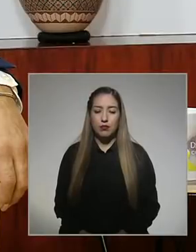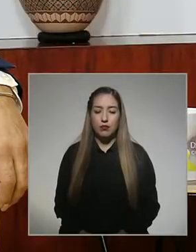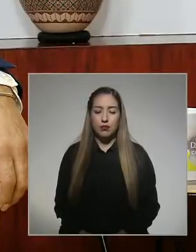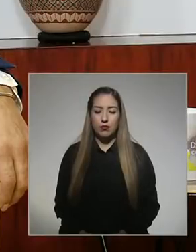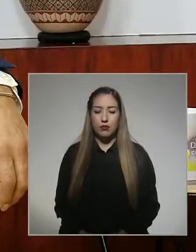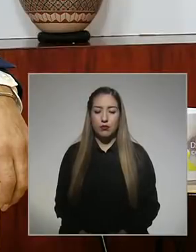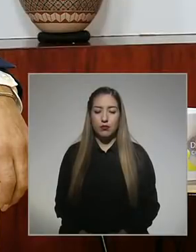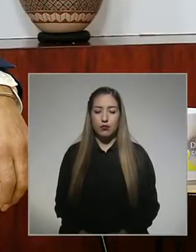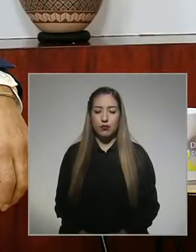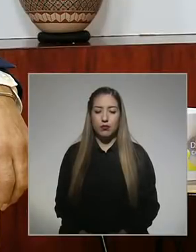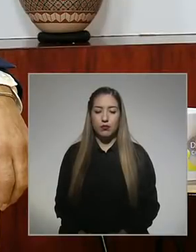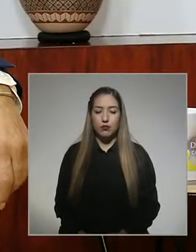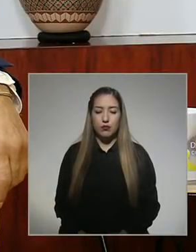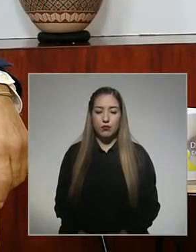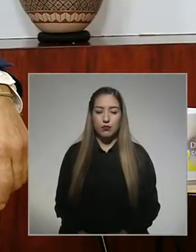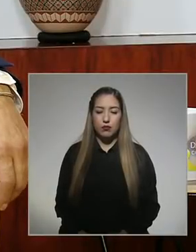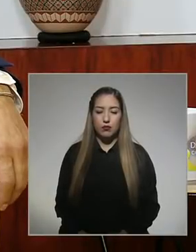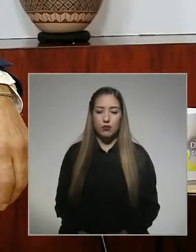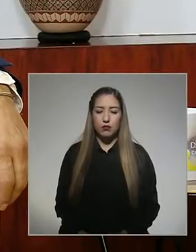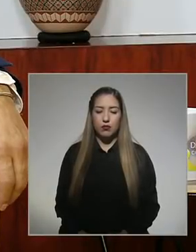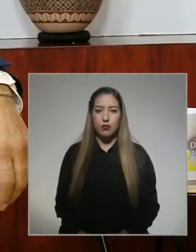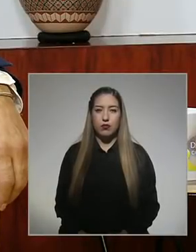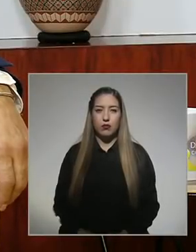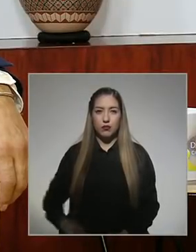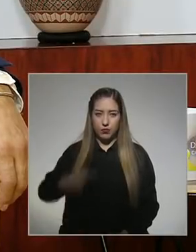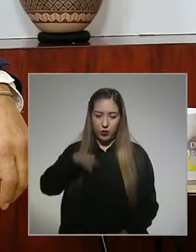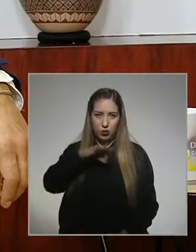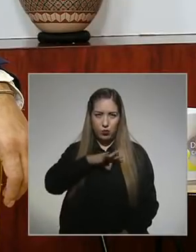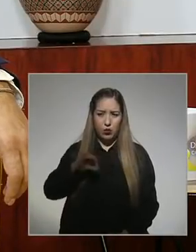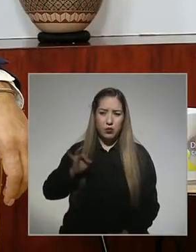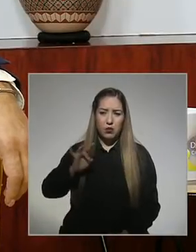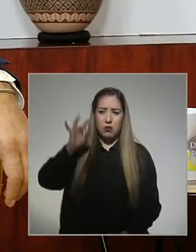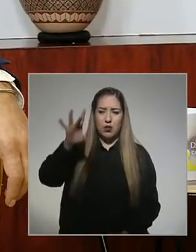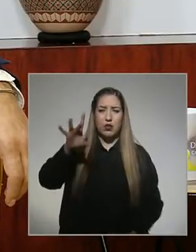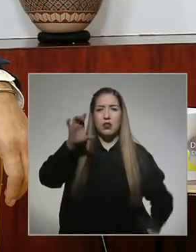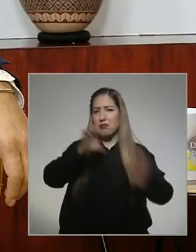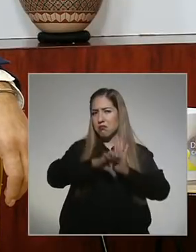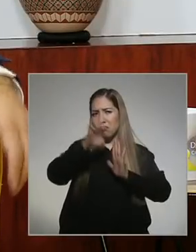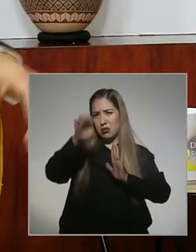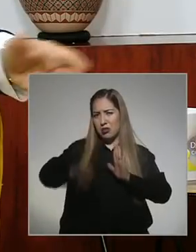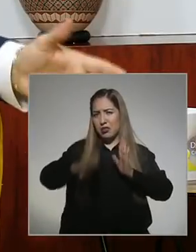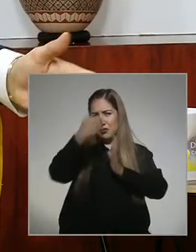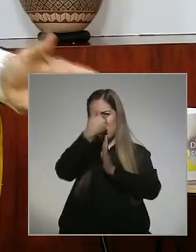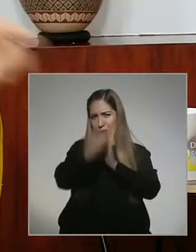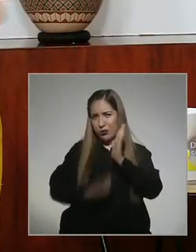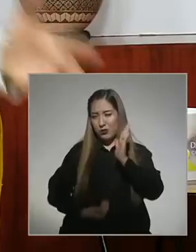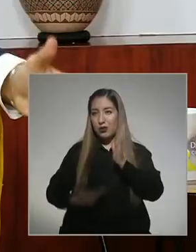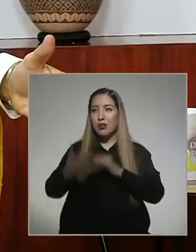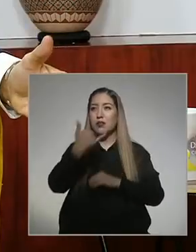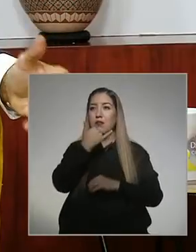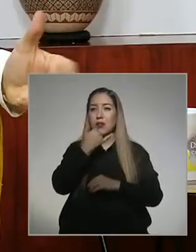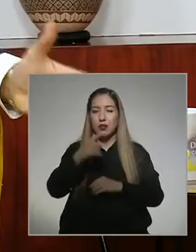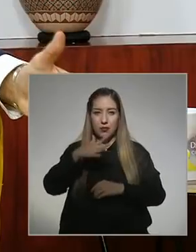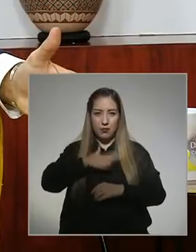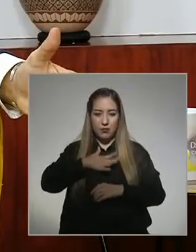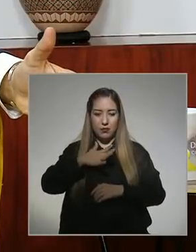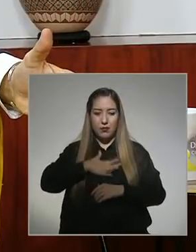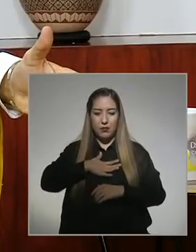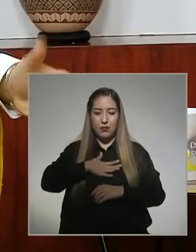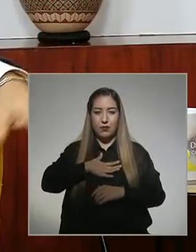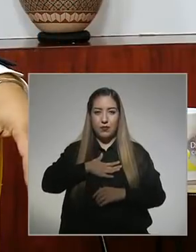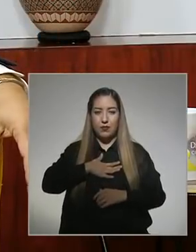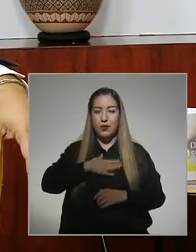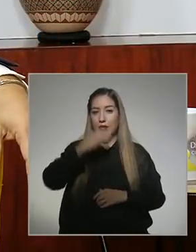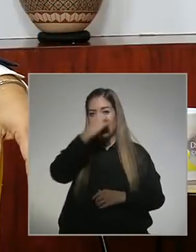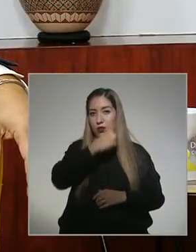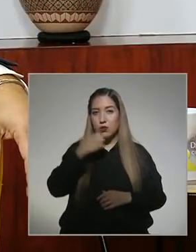incluso un ejemplo de contrato. Ay, sí, sería increíble. ¿Sí? Vamos a hacer algo. Perdón la publicidad, pero en mi sitio,